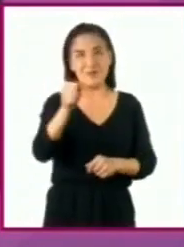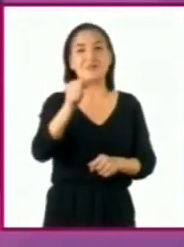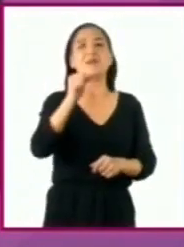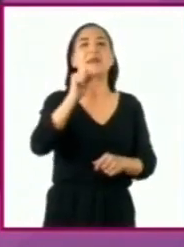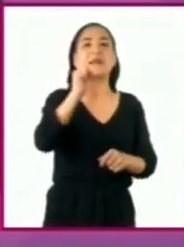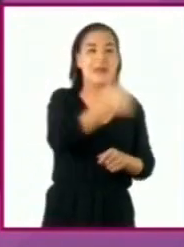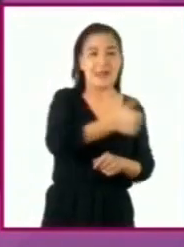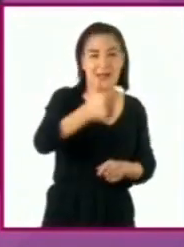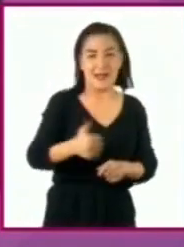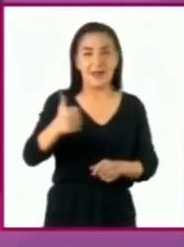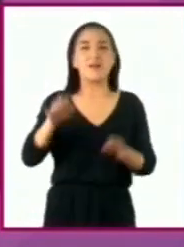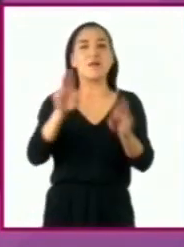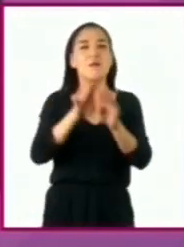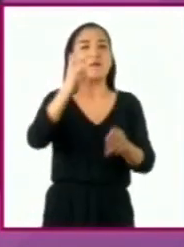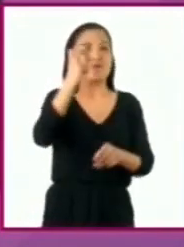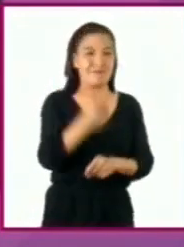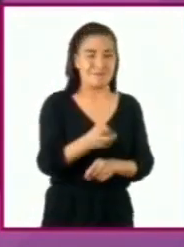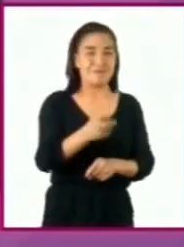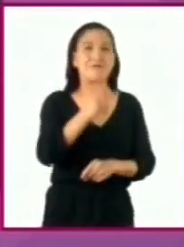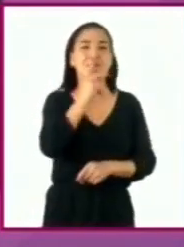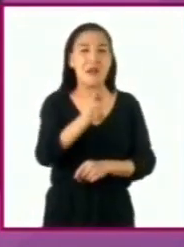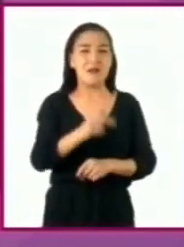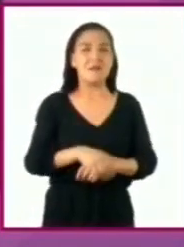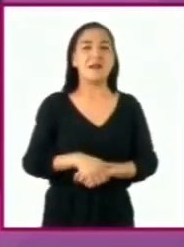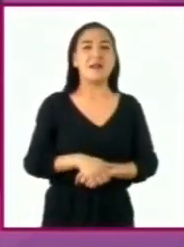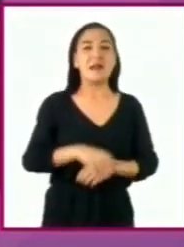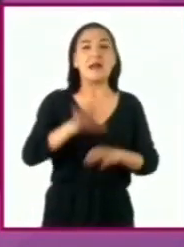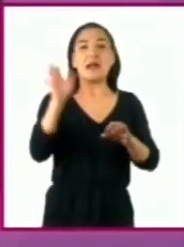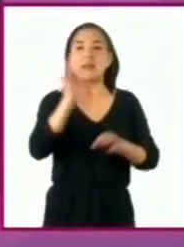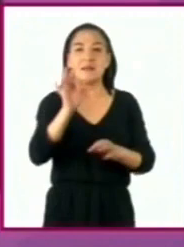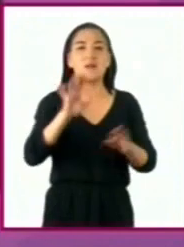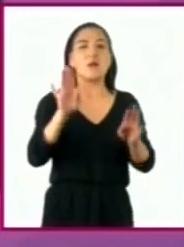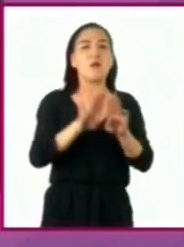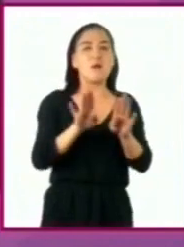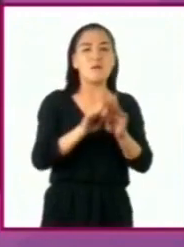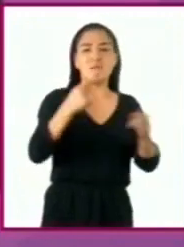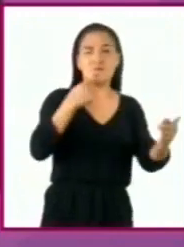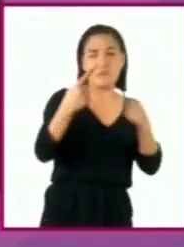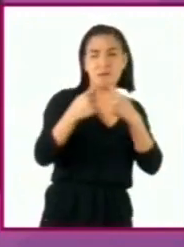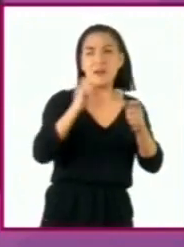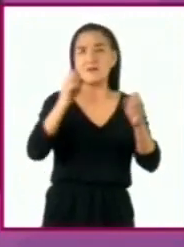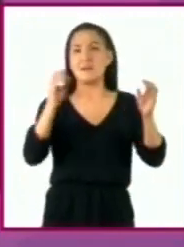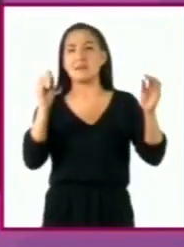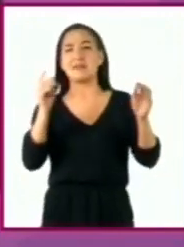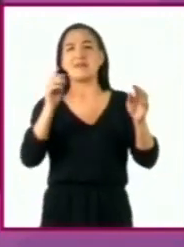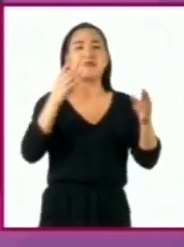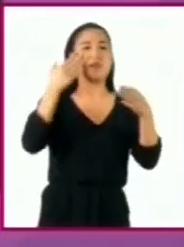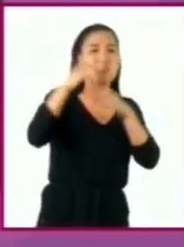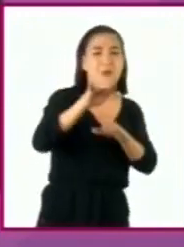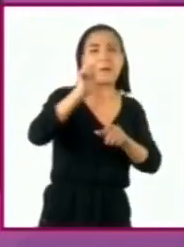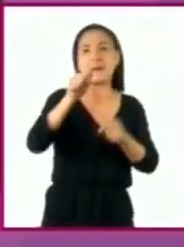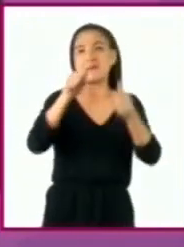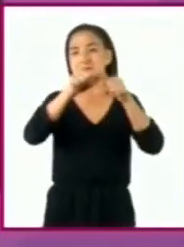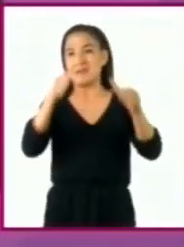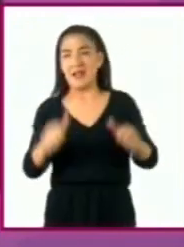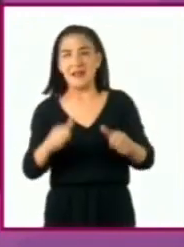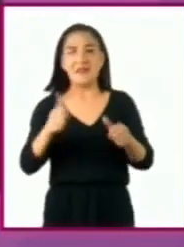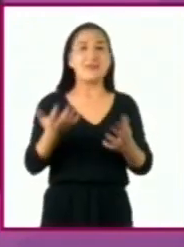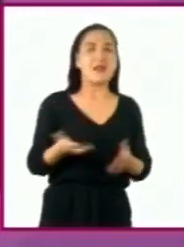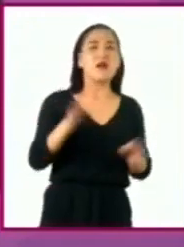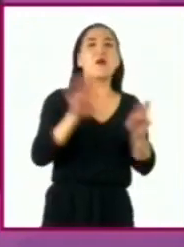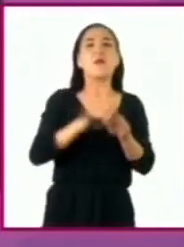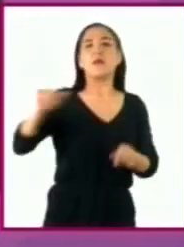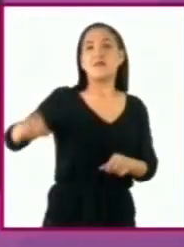tener cada uno sobre este, o de entrar en la discusión de lo que es arte o no, nos